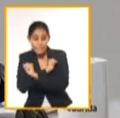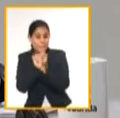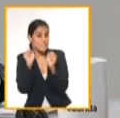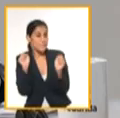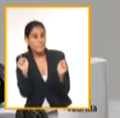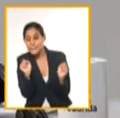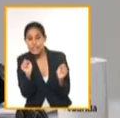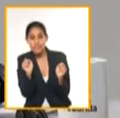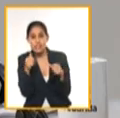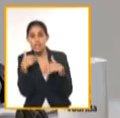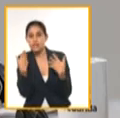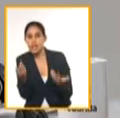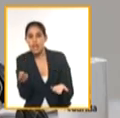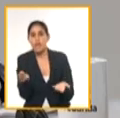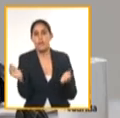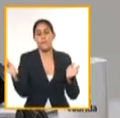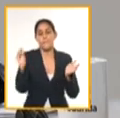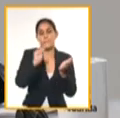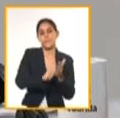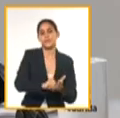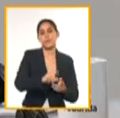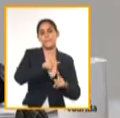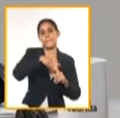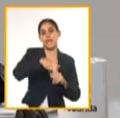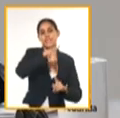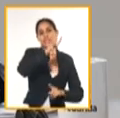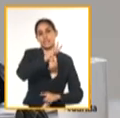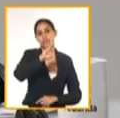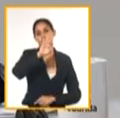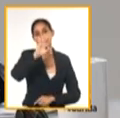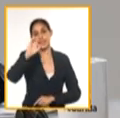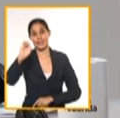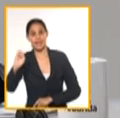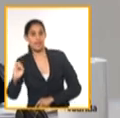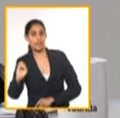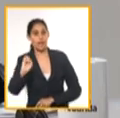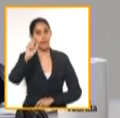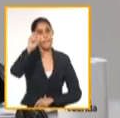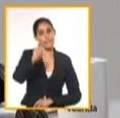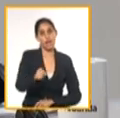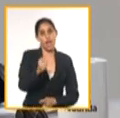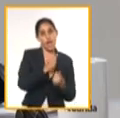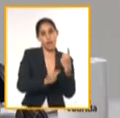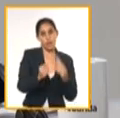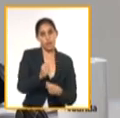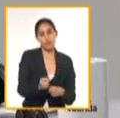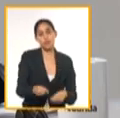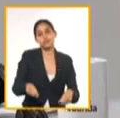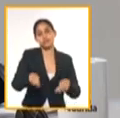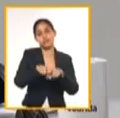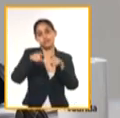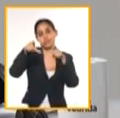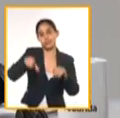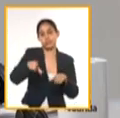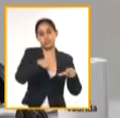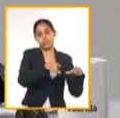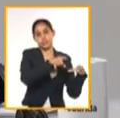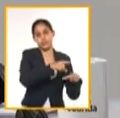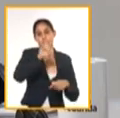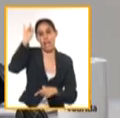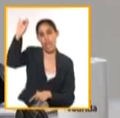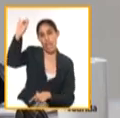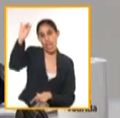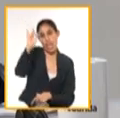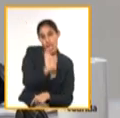las más de 670 estaciones de bombeo solares que ya, como se explicaba en el